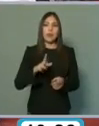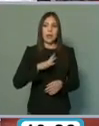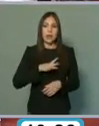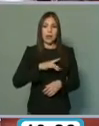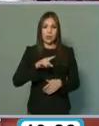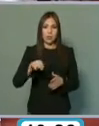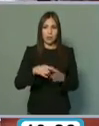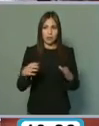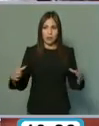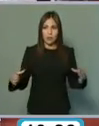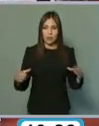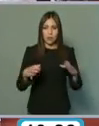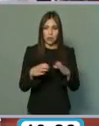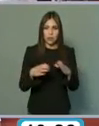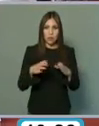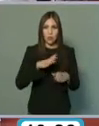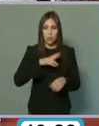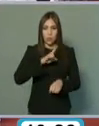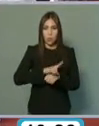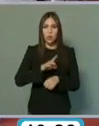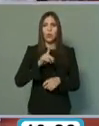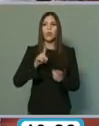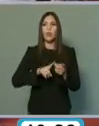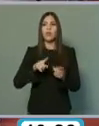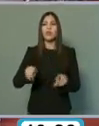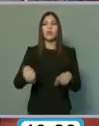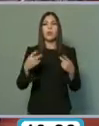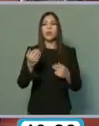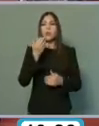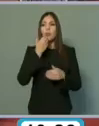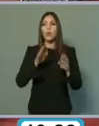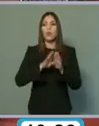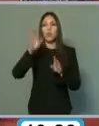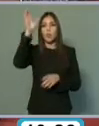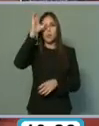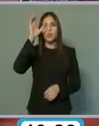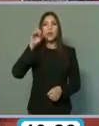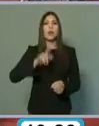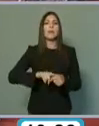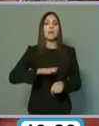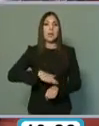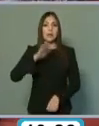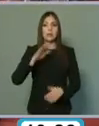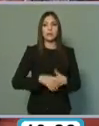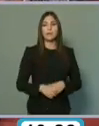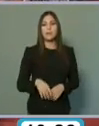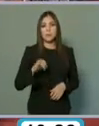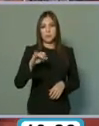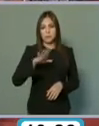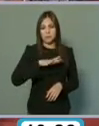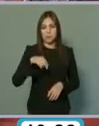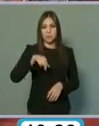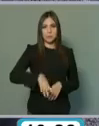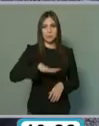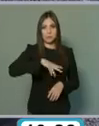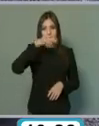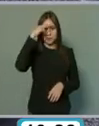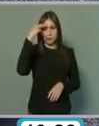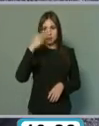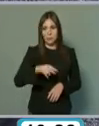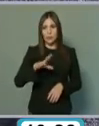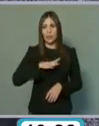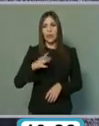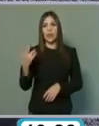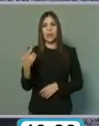una comunidad uruguaya? ¿Podemos acercarnos hacia su gastronomía y a su cultura un poco más? Sí, Uruguay tiene presencia en México a través de